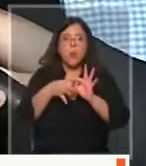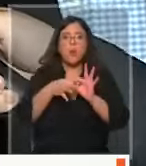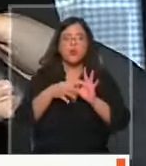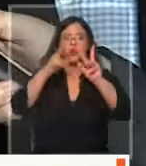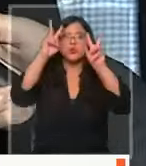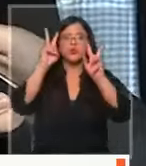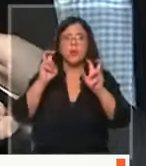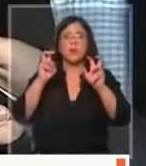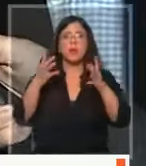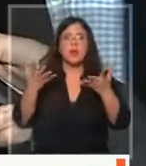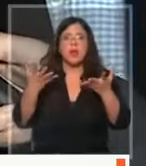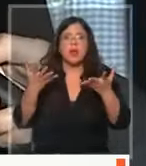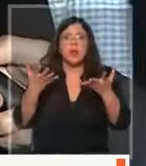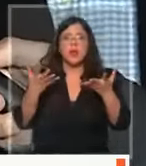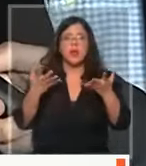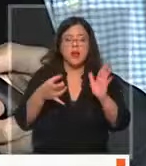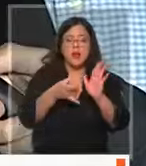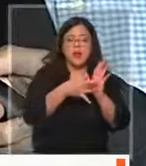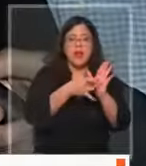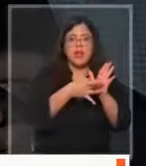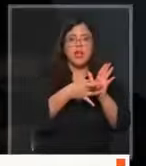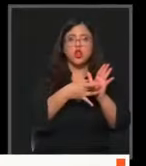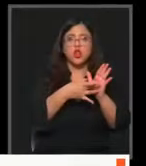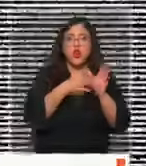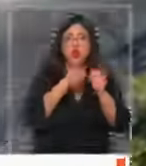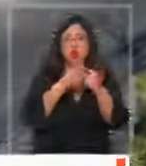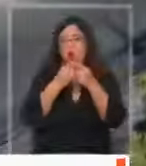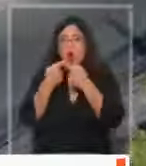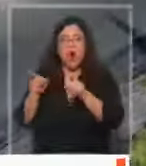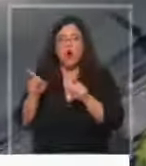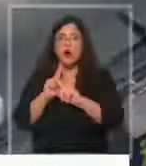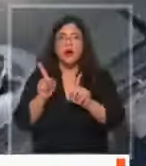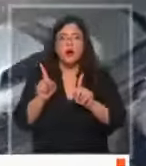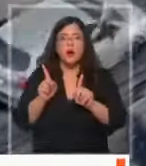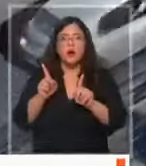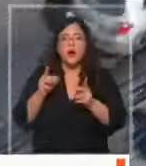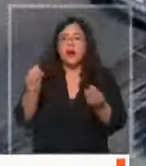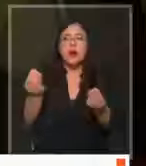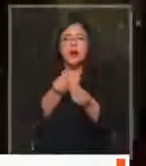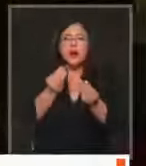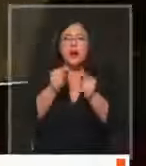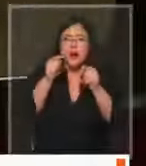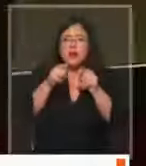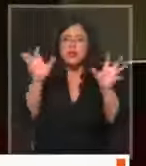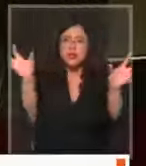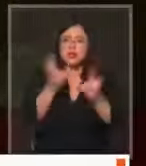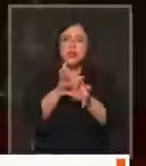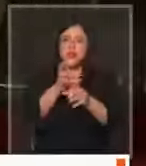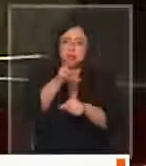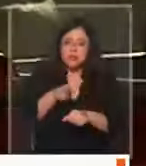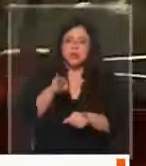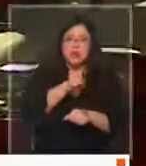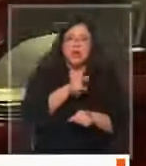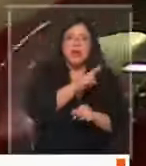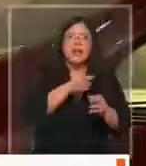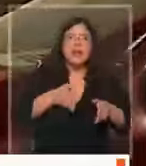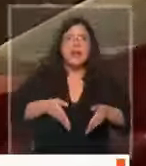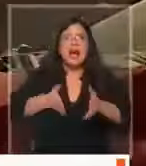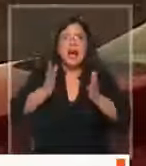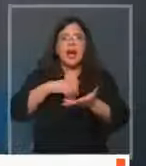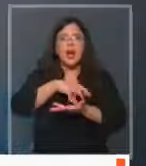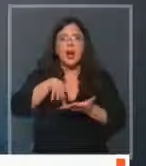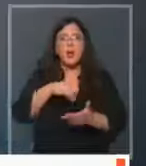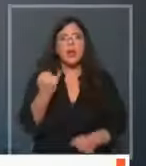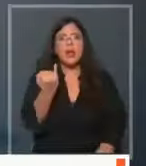una especie de delito o otra situación. ¿Pero qué hay detrás? Violencia que se repite por las calles de